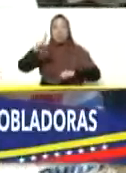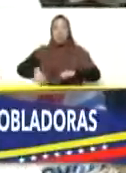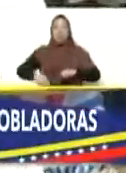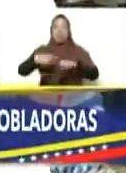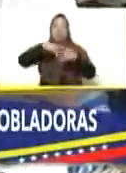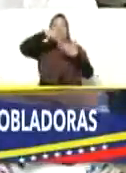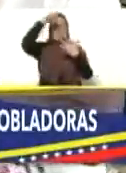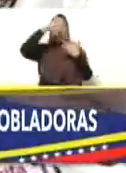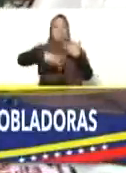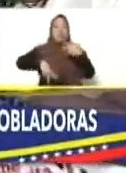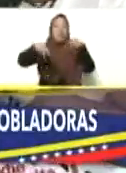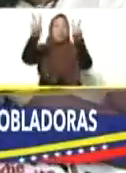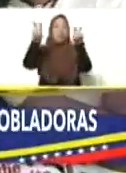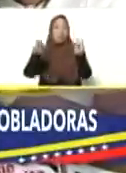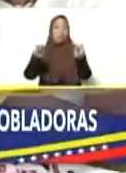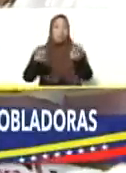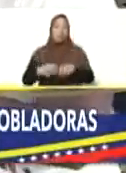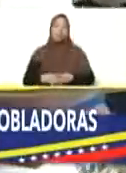propuestas